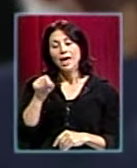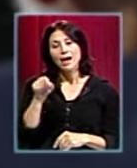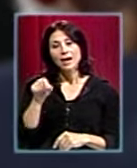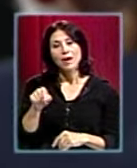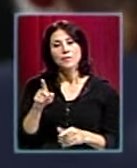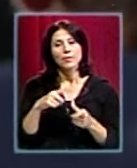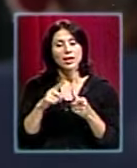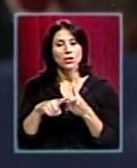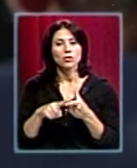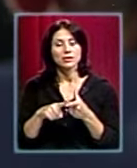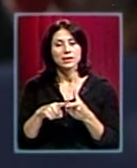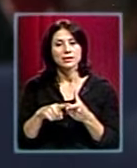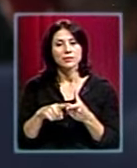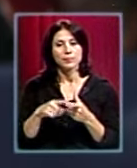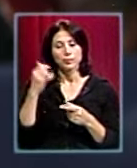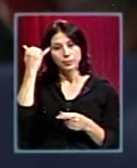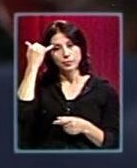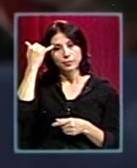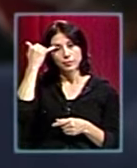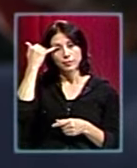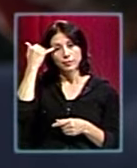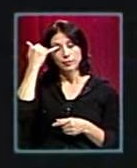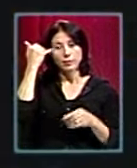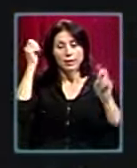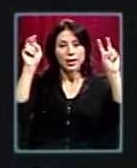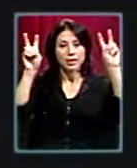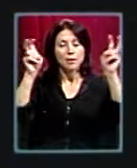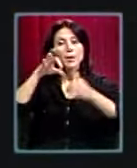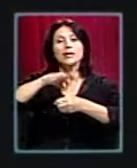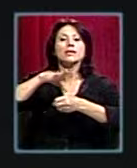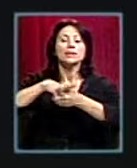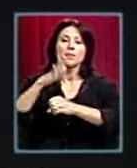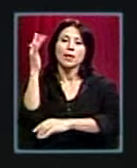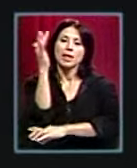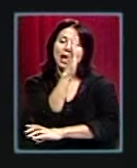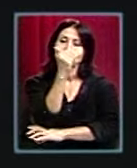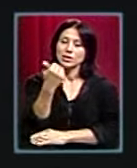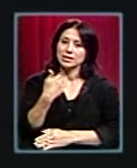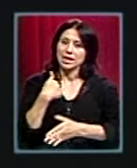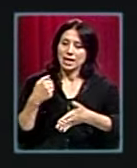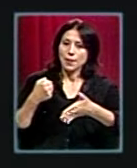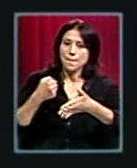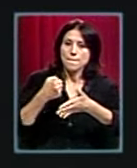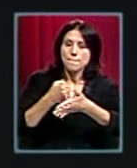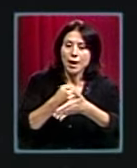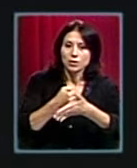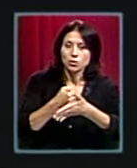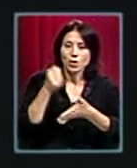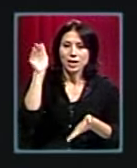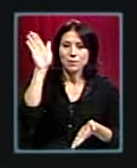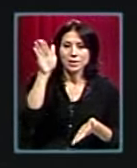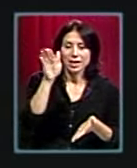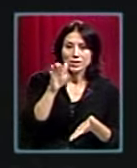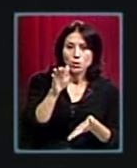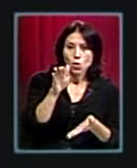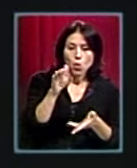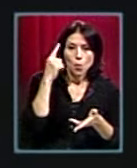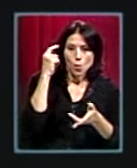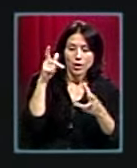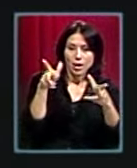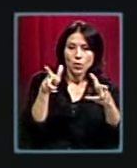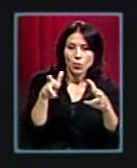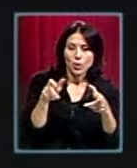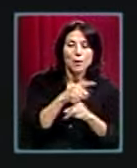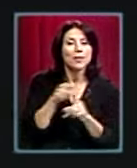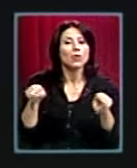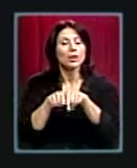entonces la siembra de árboles obviamente tiene un impacto en mitigación, ¿verdad? Al absorber, pero también con